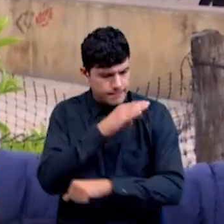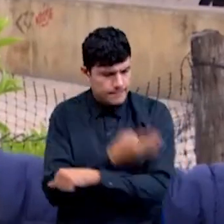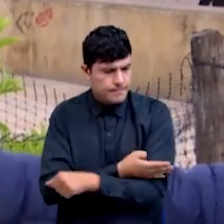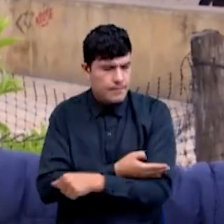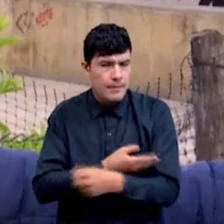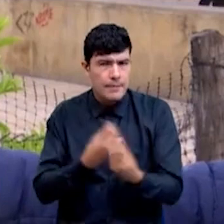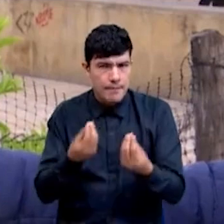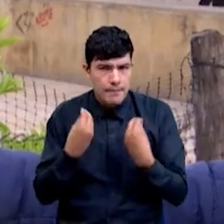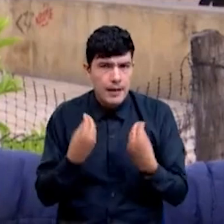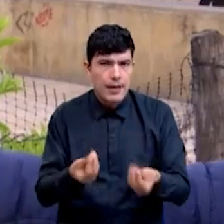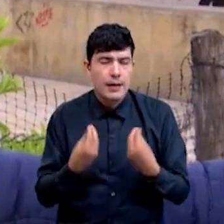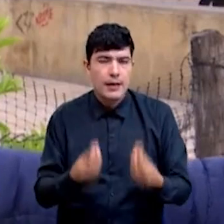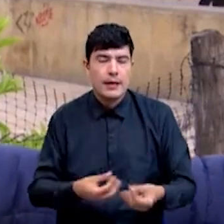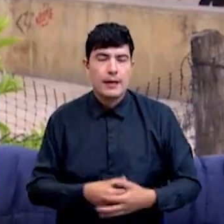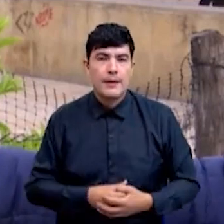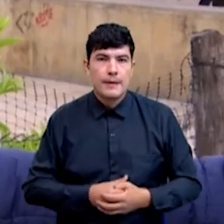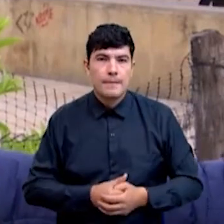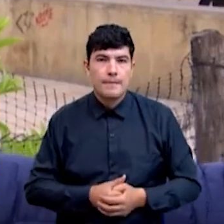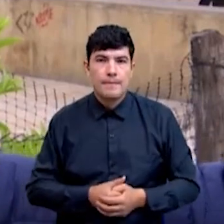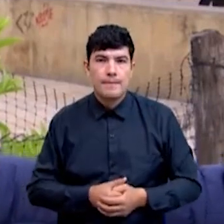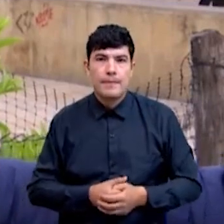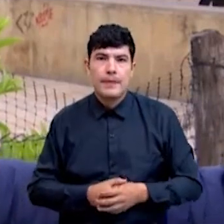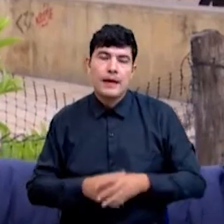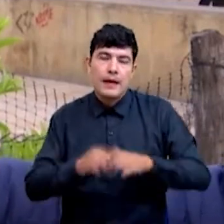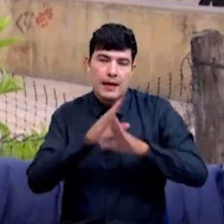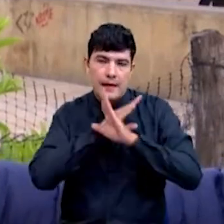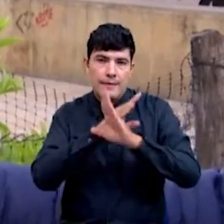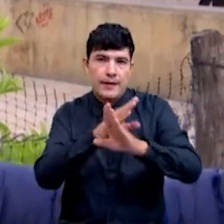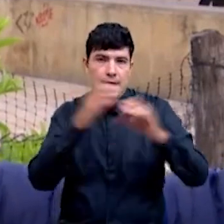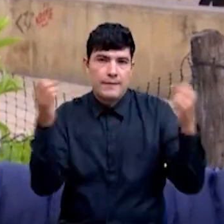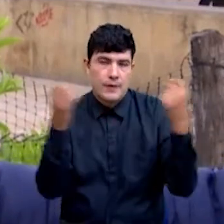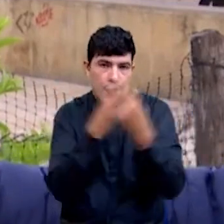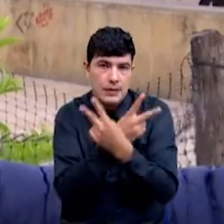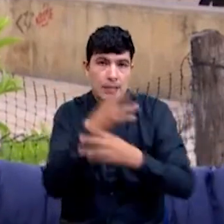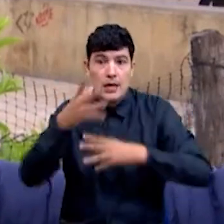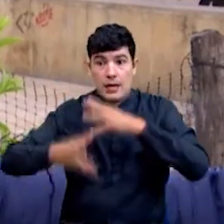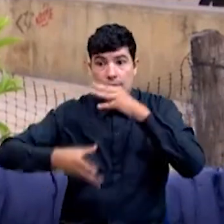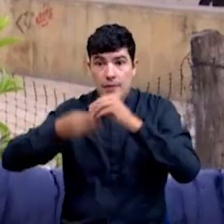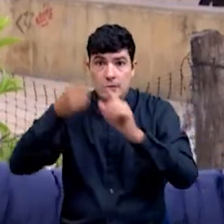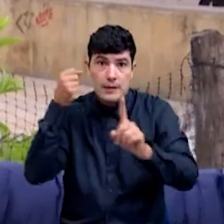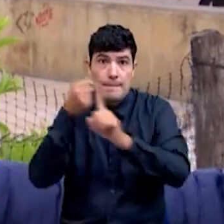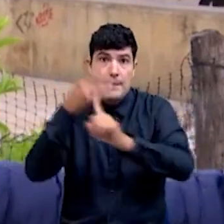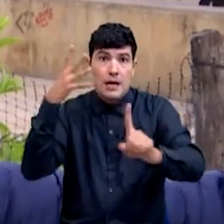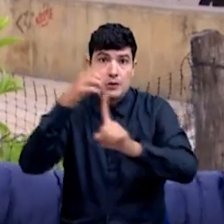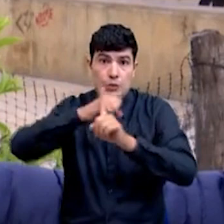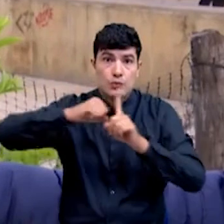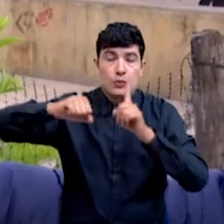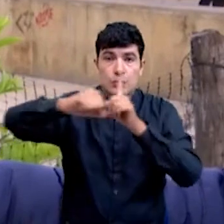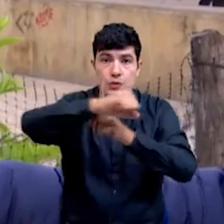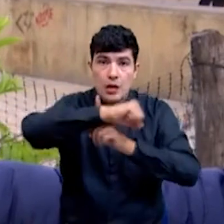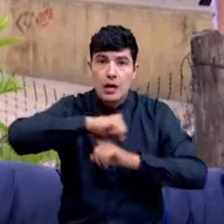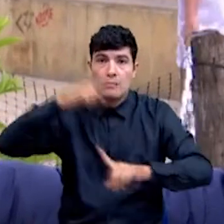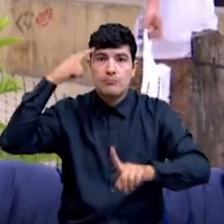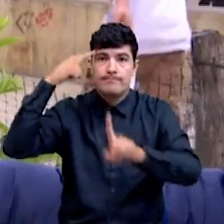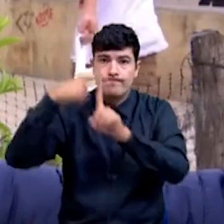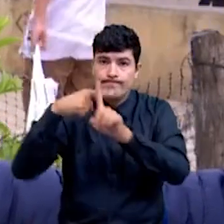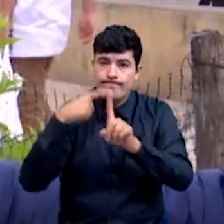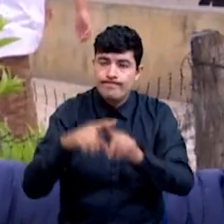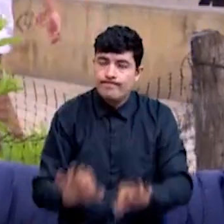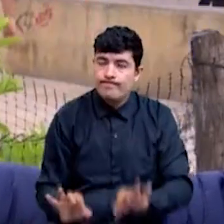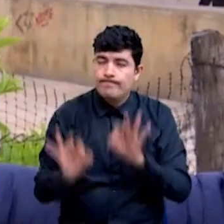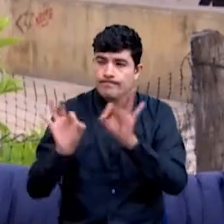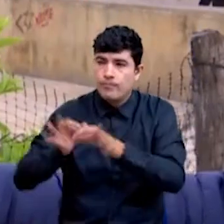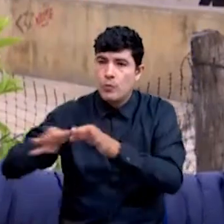el fin de que se reduzca se estigma de violencia y además genera un impacto a nivel social en los diferentes municipios